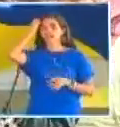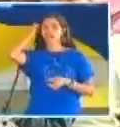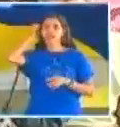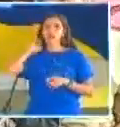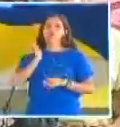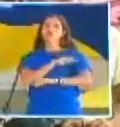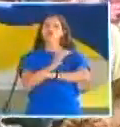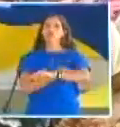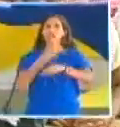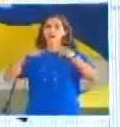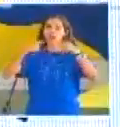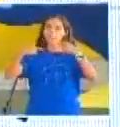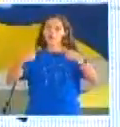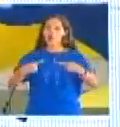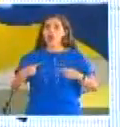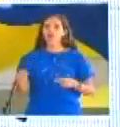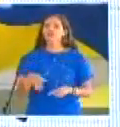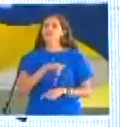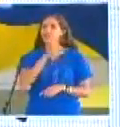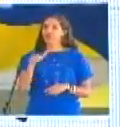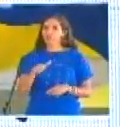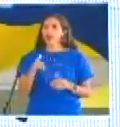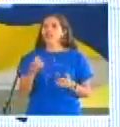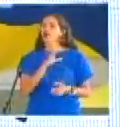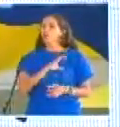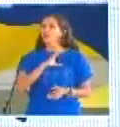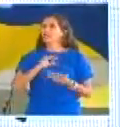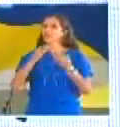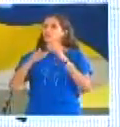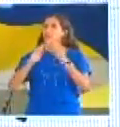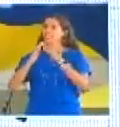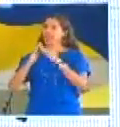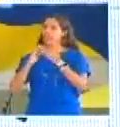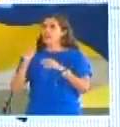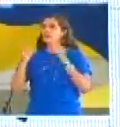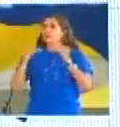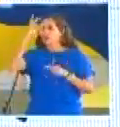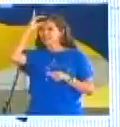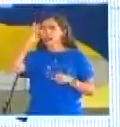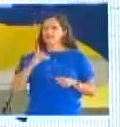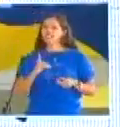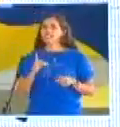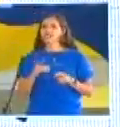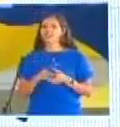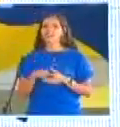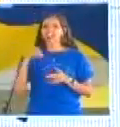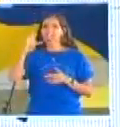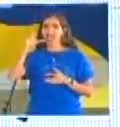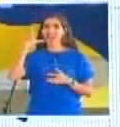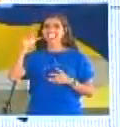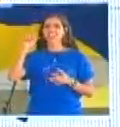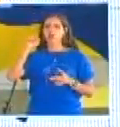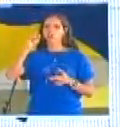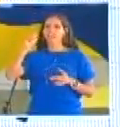fuerza popular. Igualmente al Comité Comunitario de Personas con Discapacidad, Eliezer